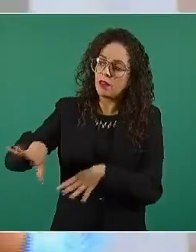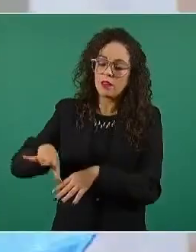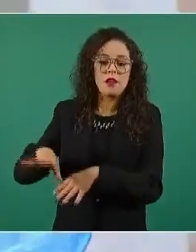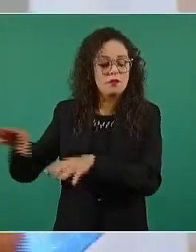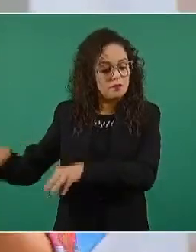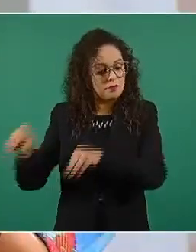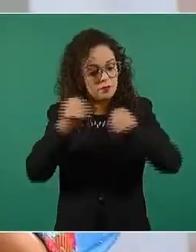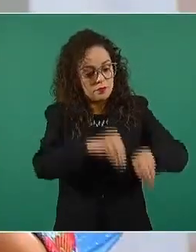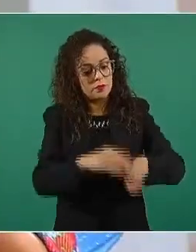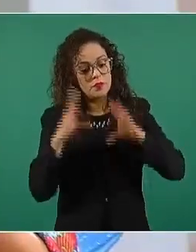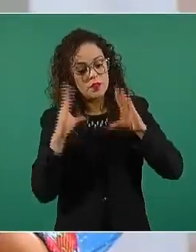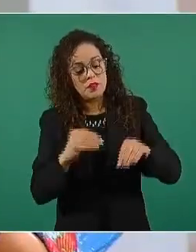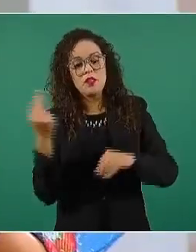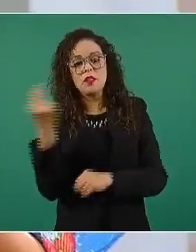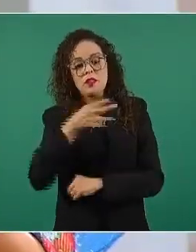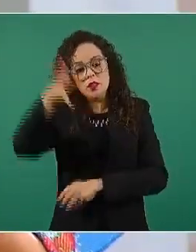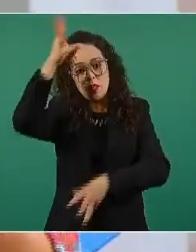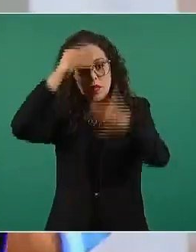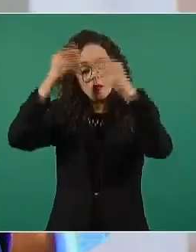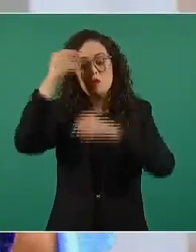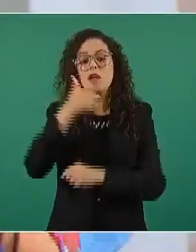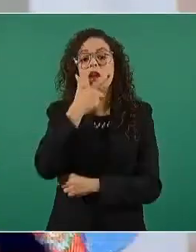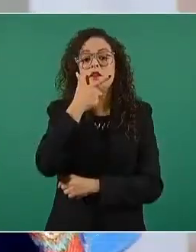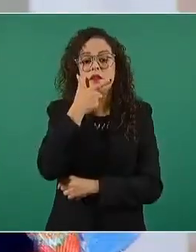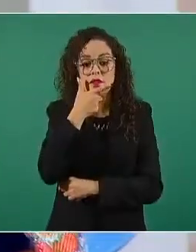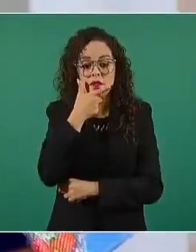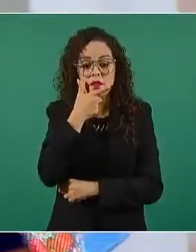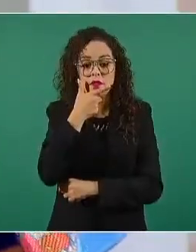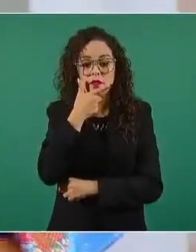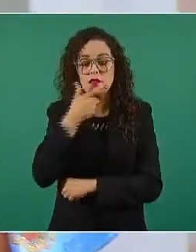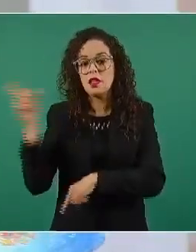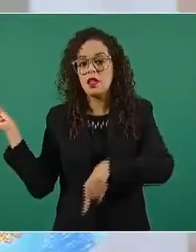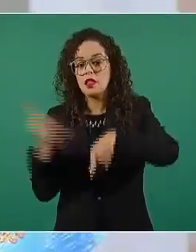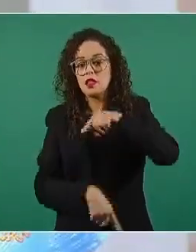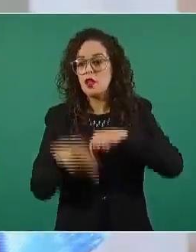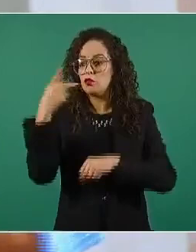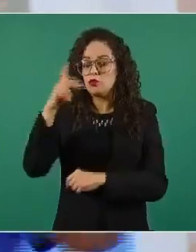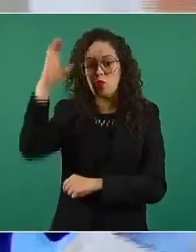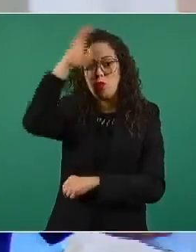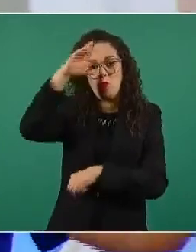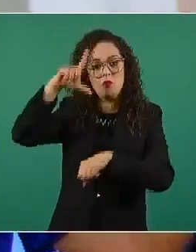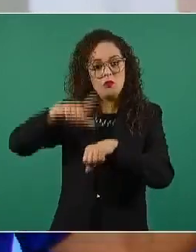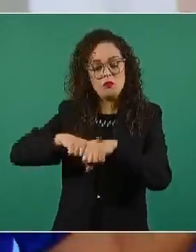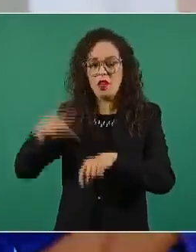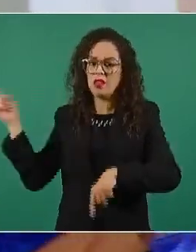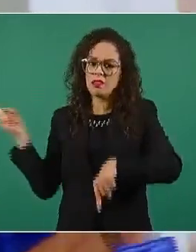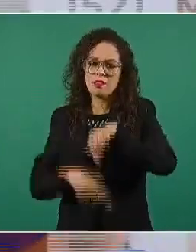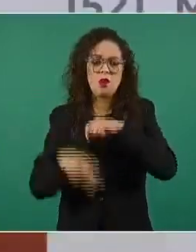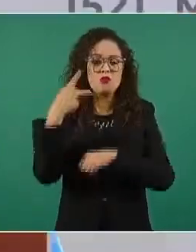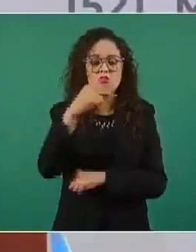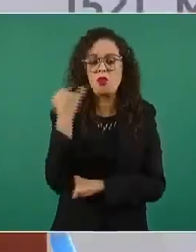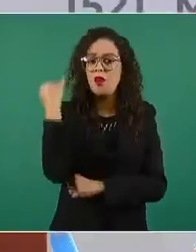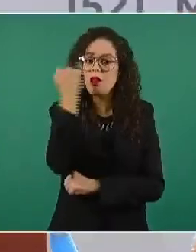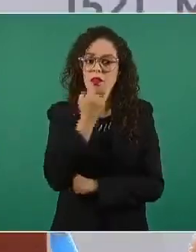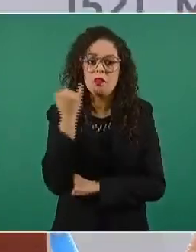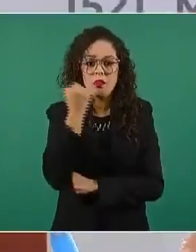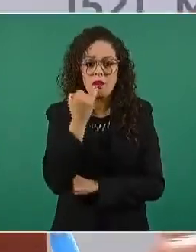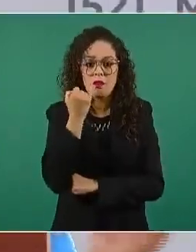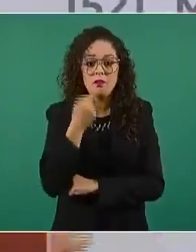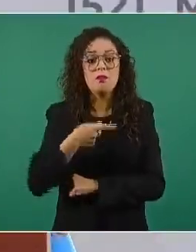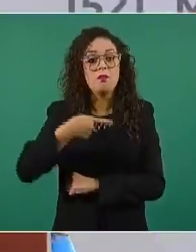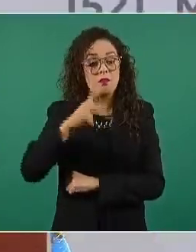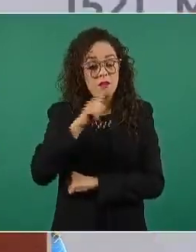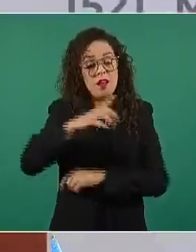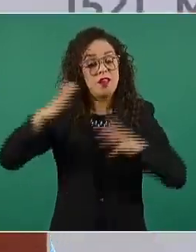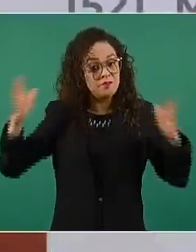para ser colonizados, arrebatados de su cultura y su idioma, y sin embargo nos salvaron a